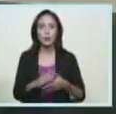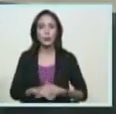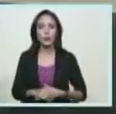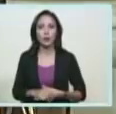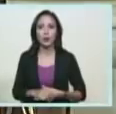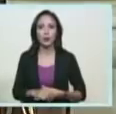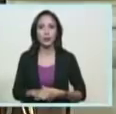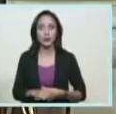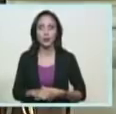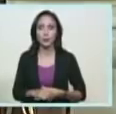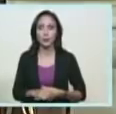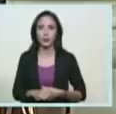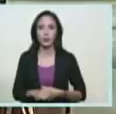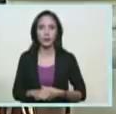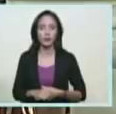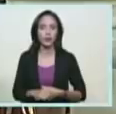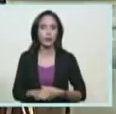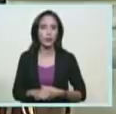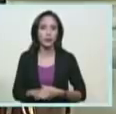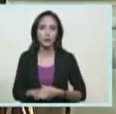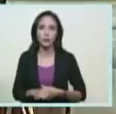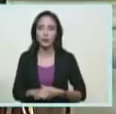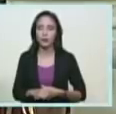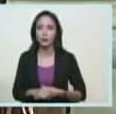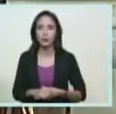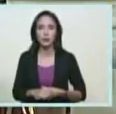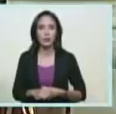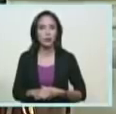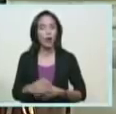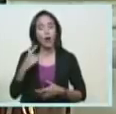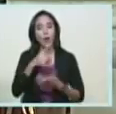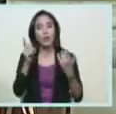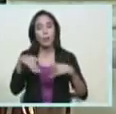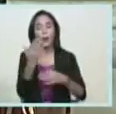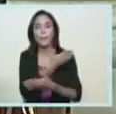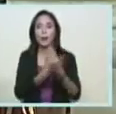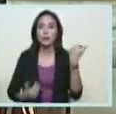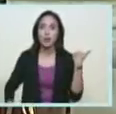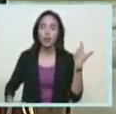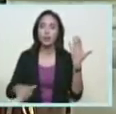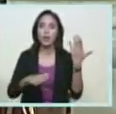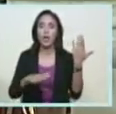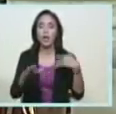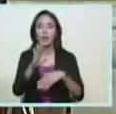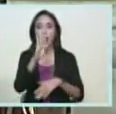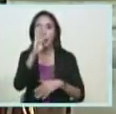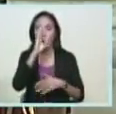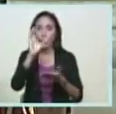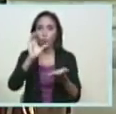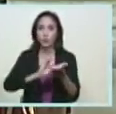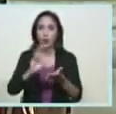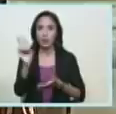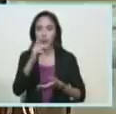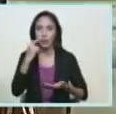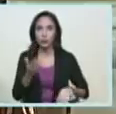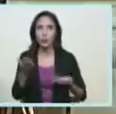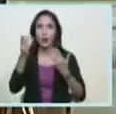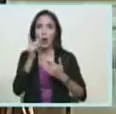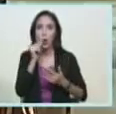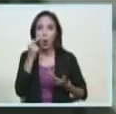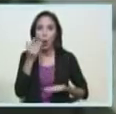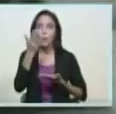querido nuevo presidente del banco central de venezuela dr calixto ortega